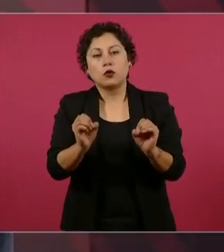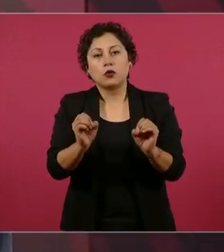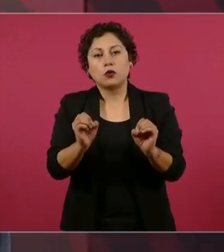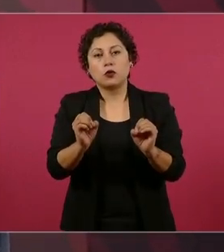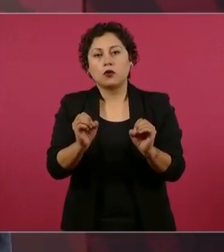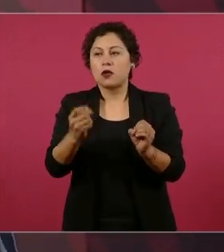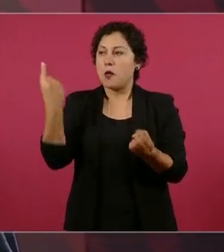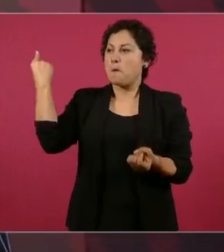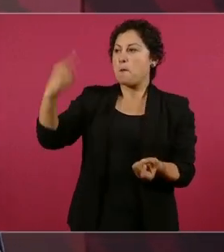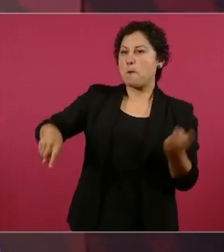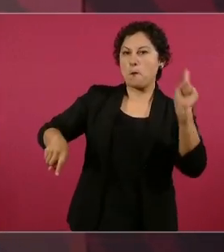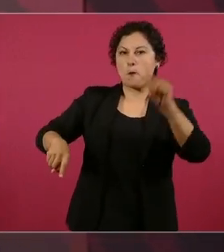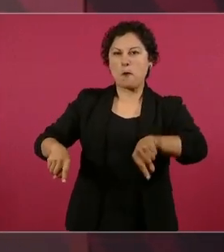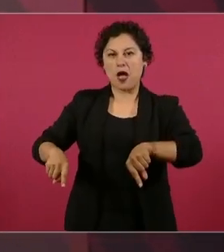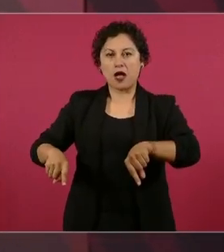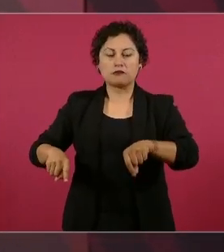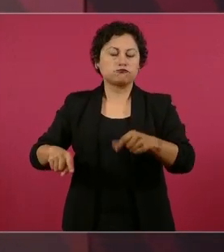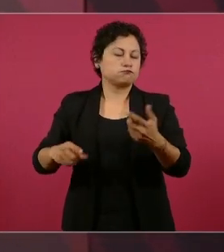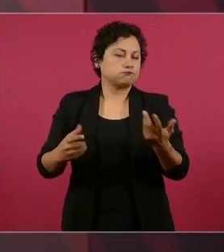imposición,